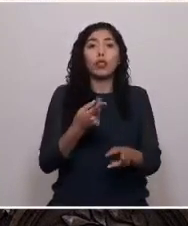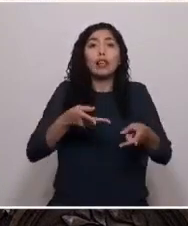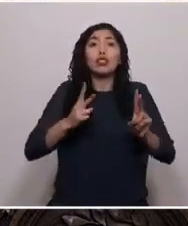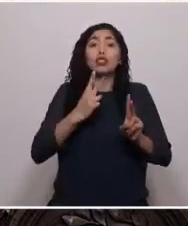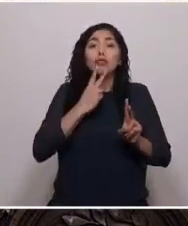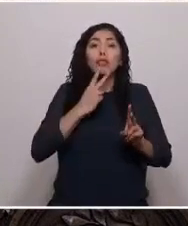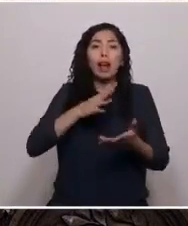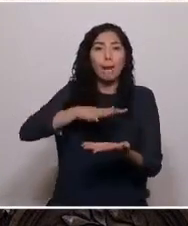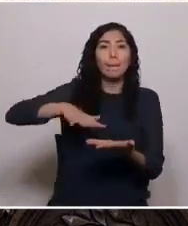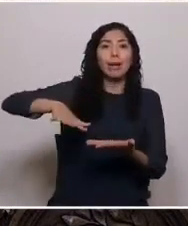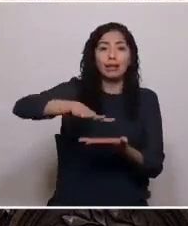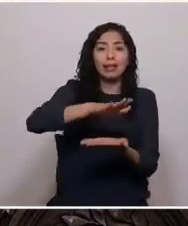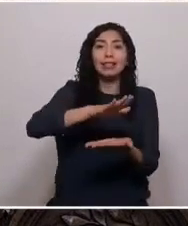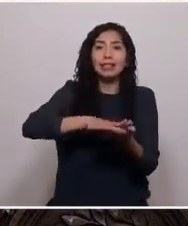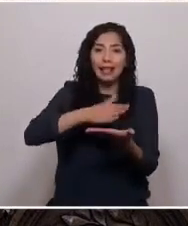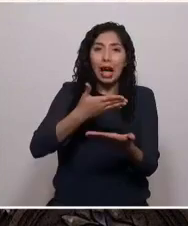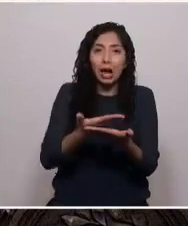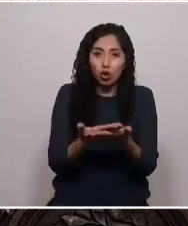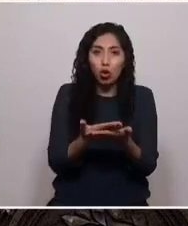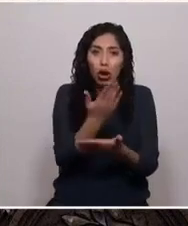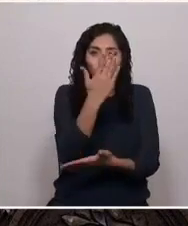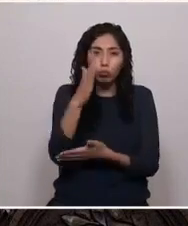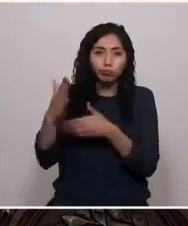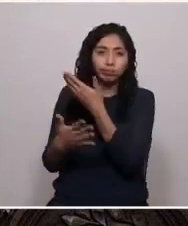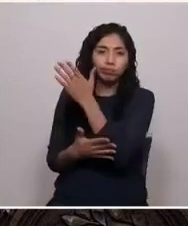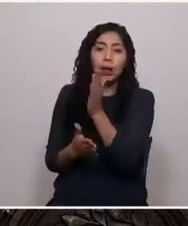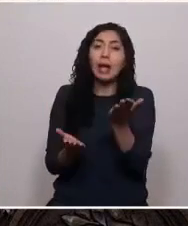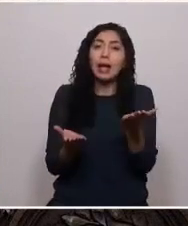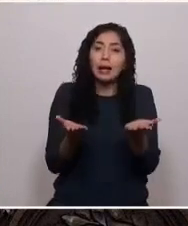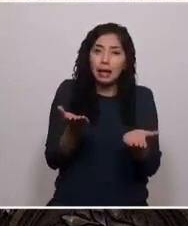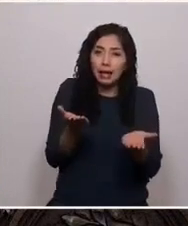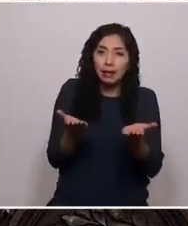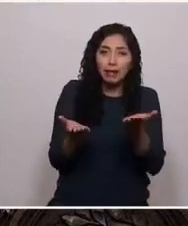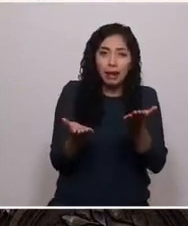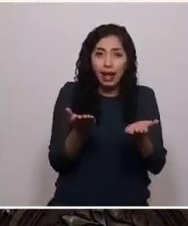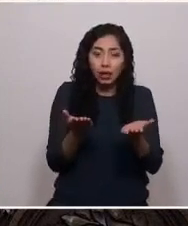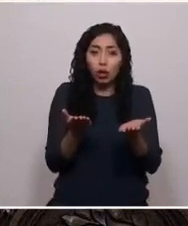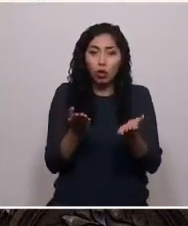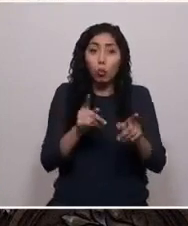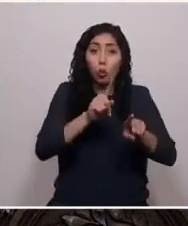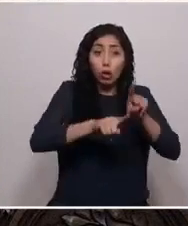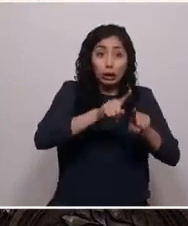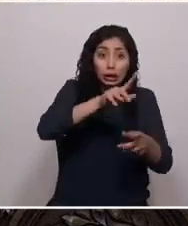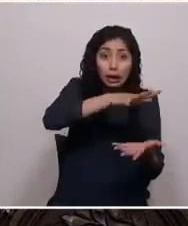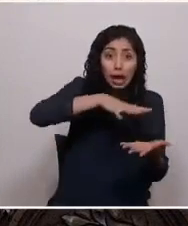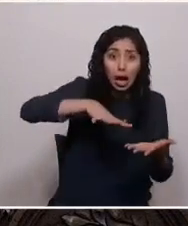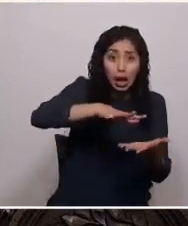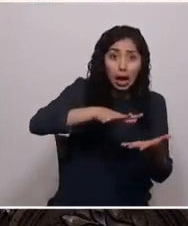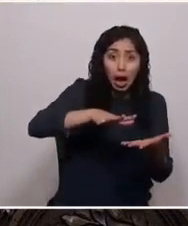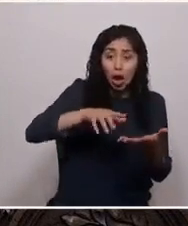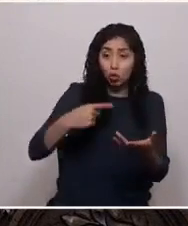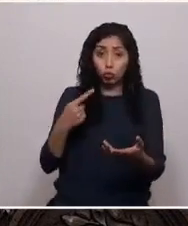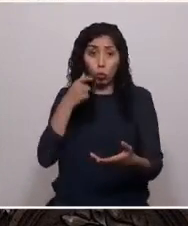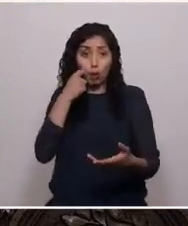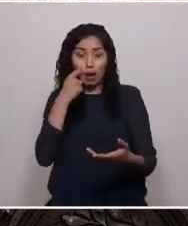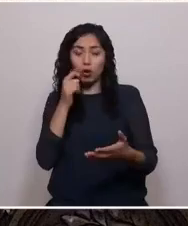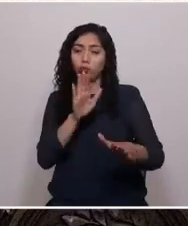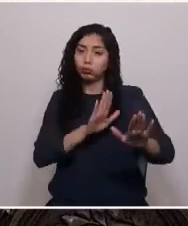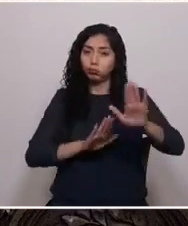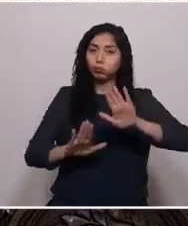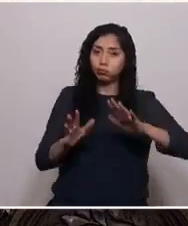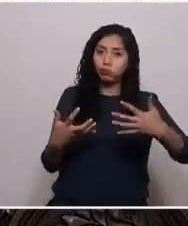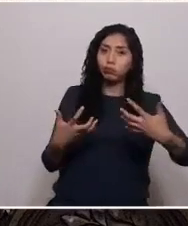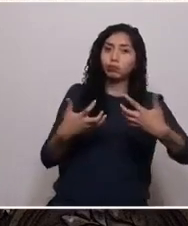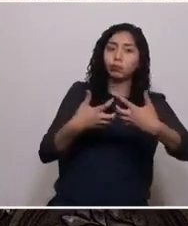sano y ecológicamente equilibrado, asegurando la convivencia armónica con la Pacha y el reconocimiento de derechos a la naturaleza.